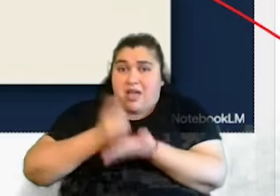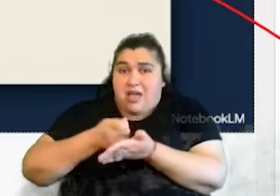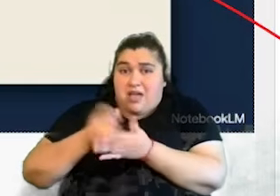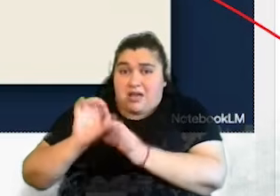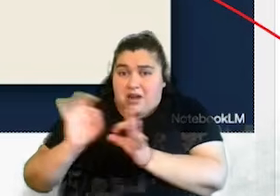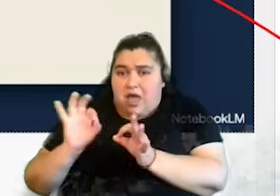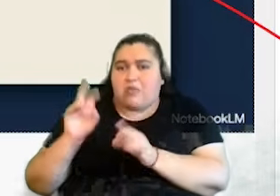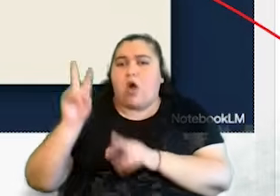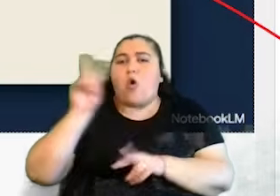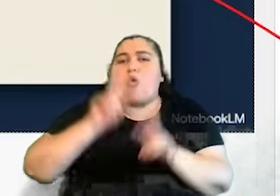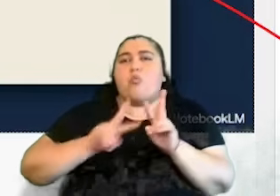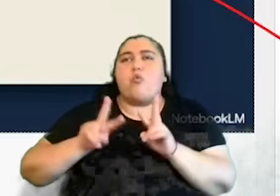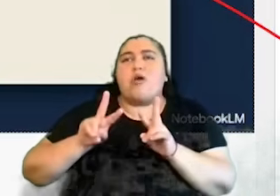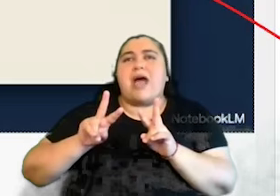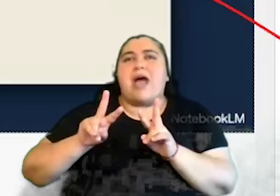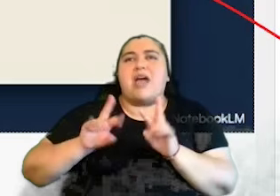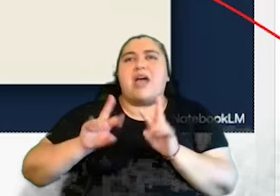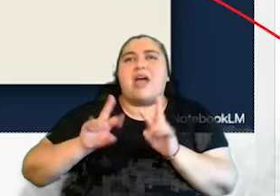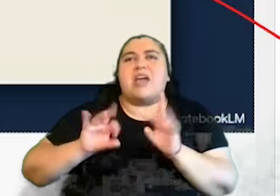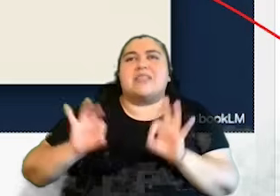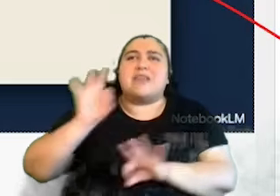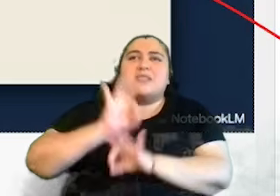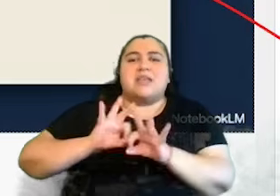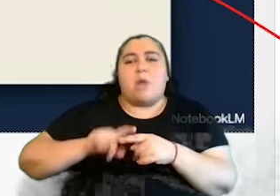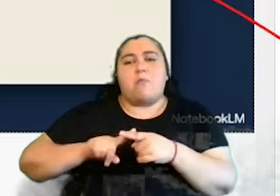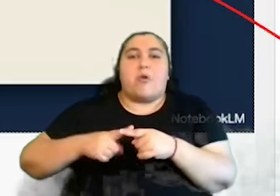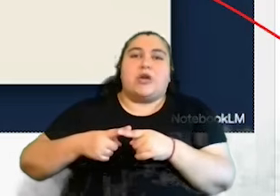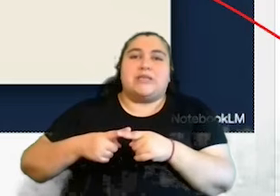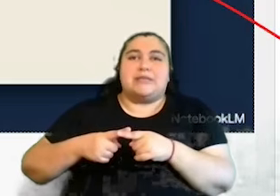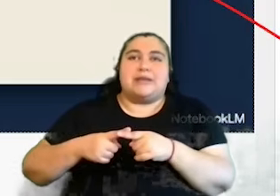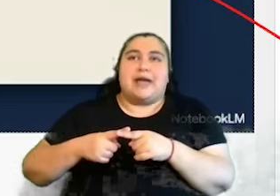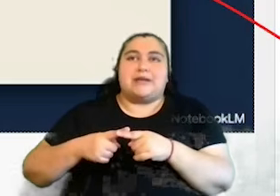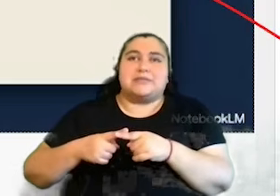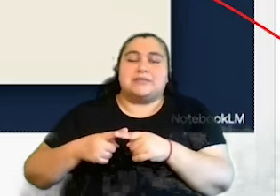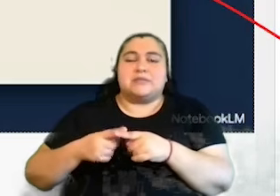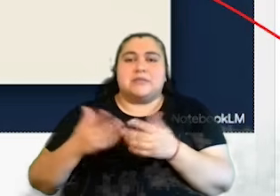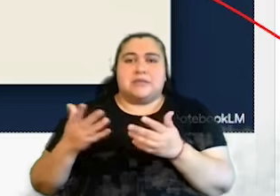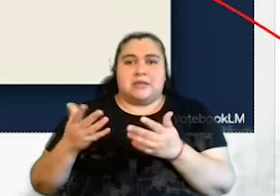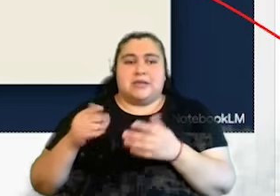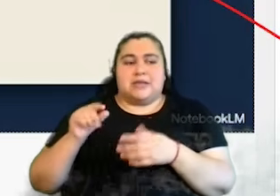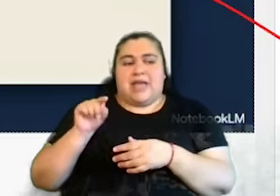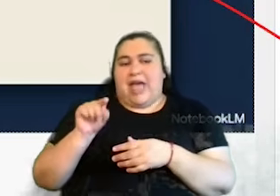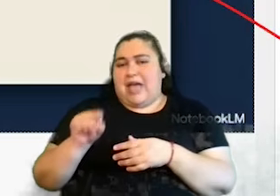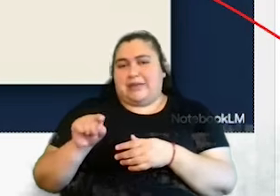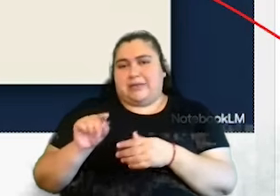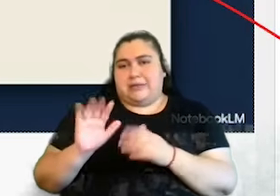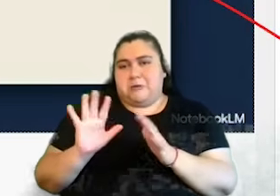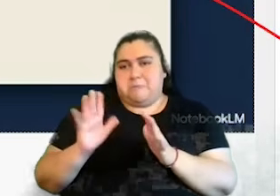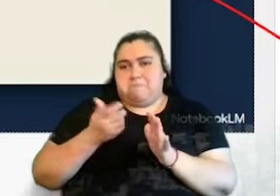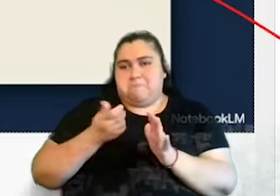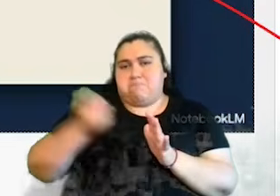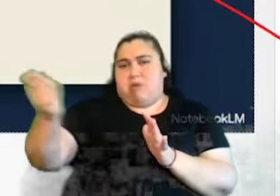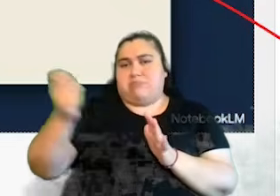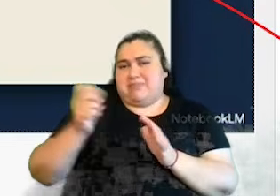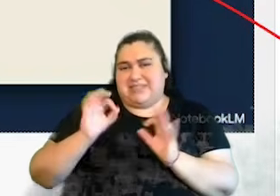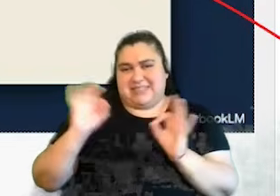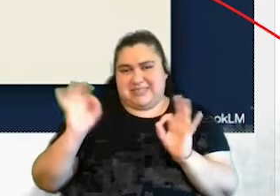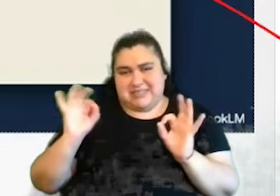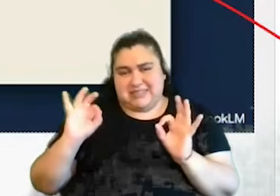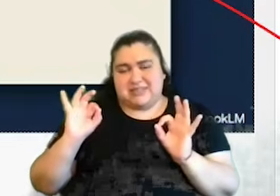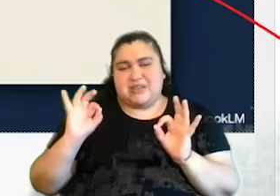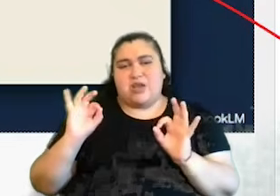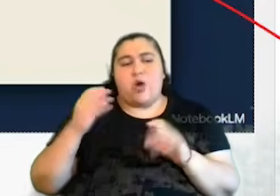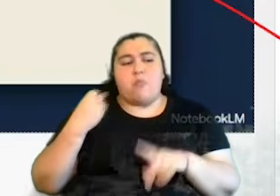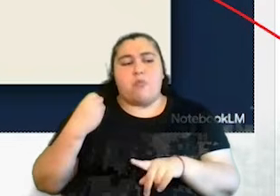practicando políticas elusivas. En ese caso, tampoco se va a hacer la denuncia penal porque se entiende que si